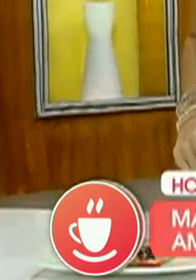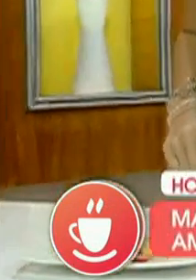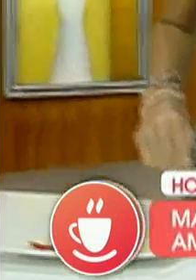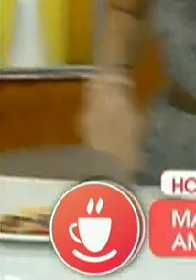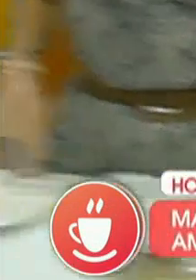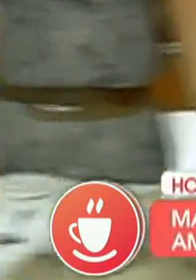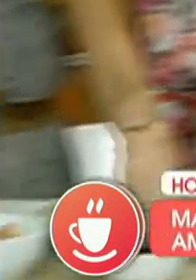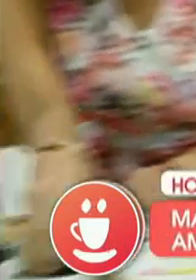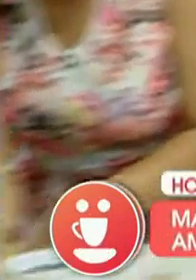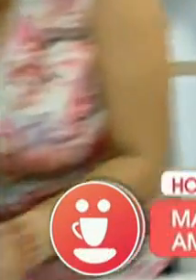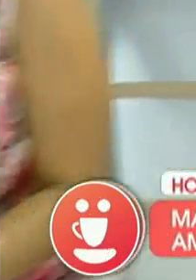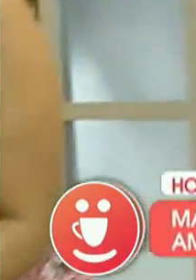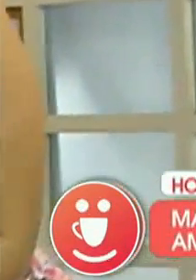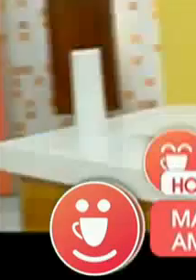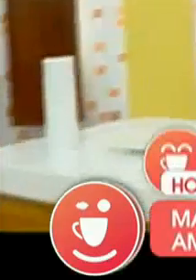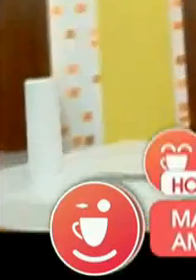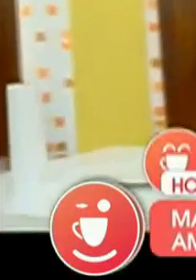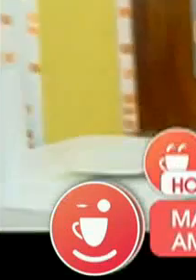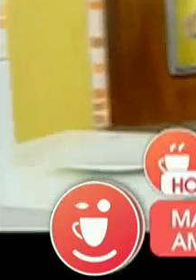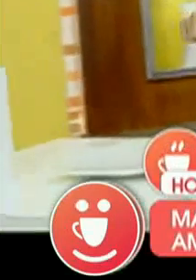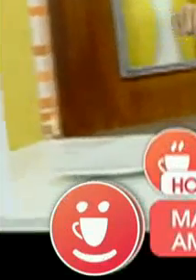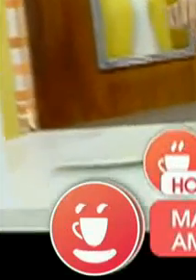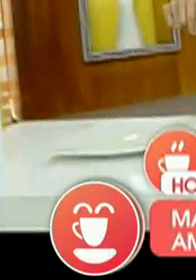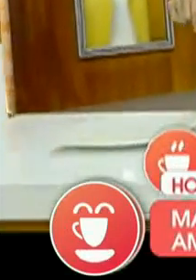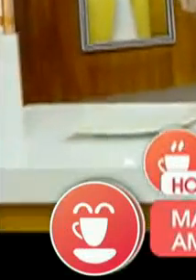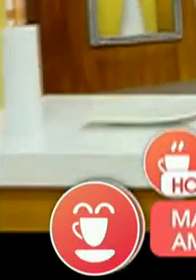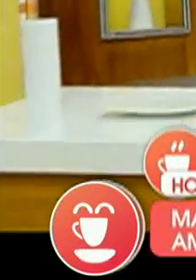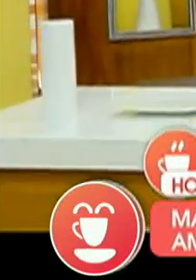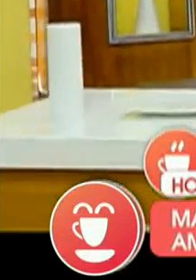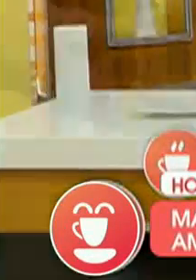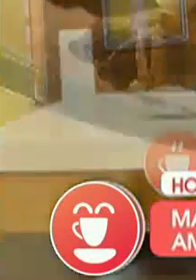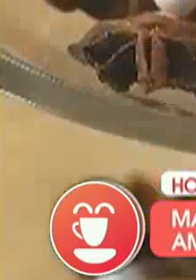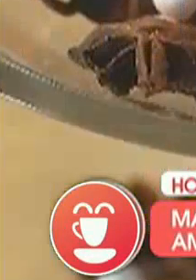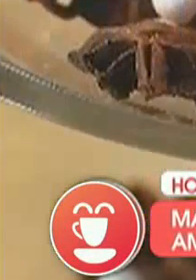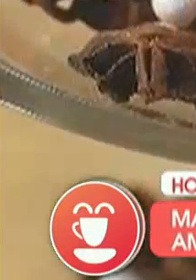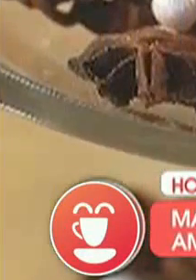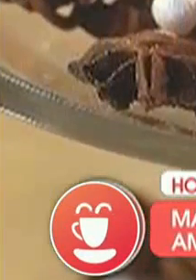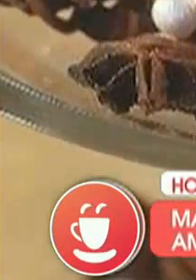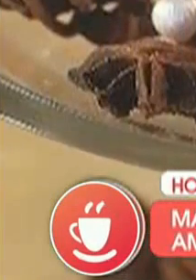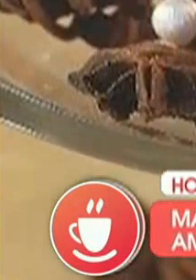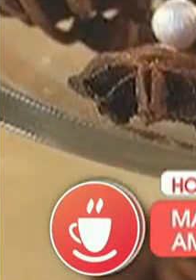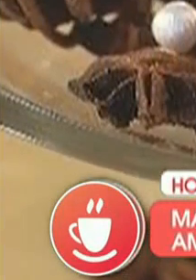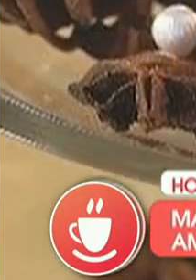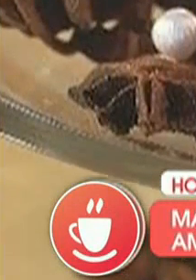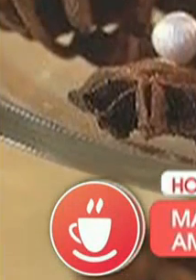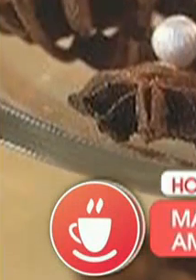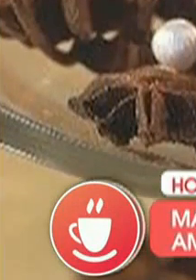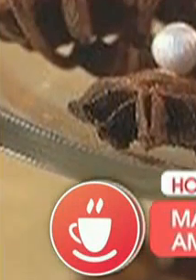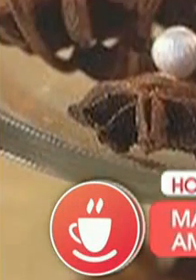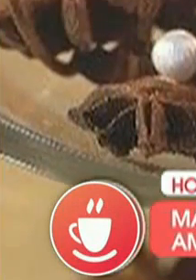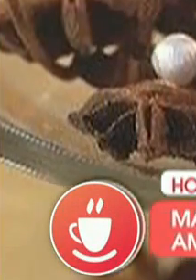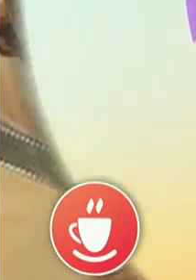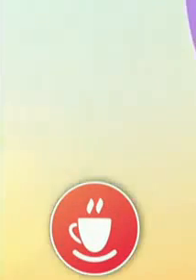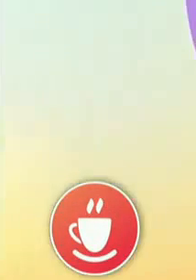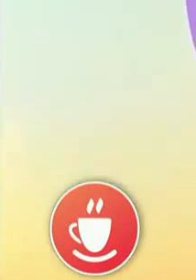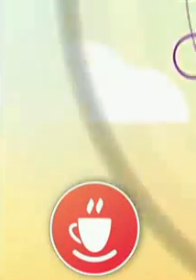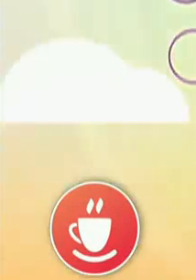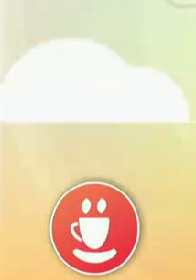Tenga a la mano velas, anís y cintas, que Magacha los convertirá en un hermoso arreglo para ambientar nuestra casa en